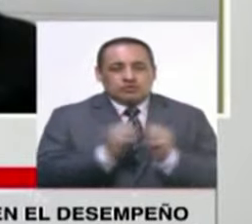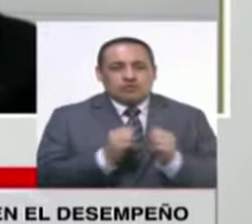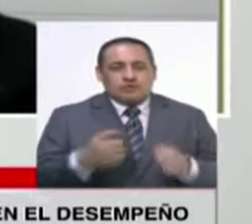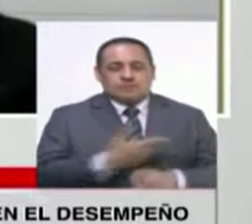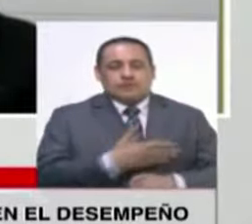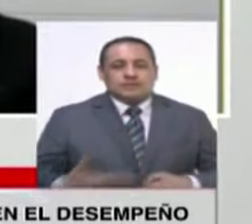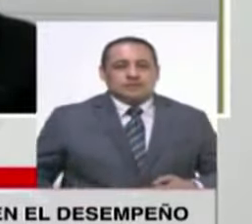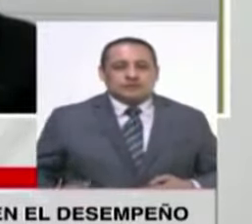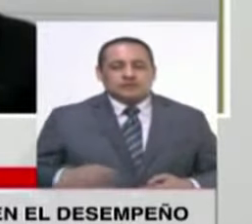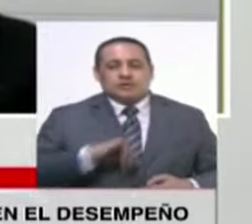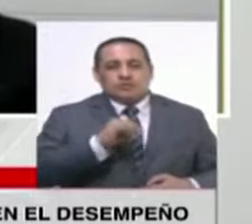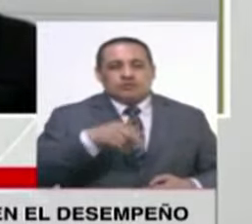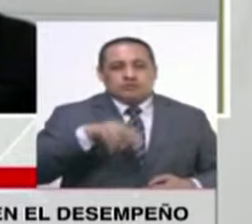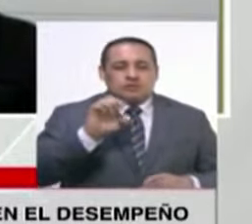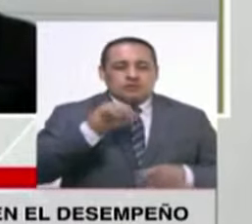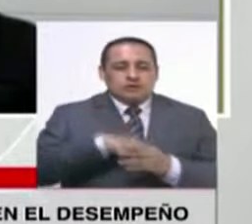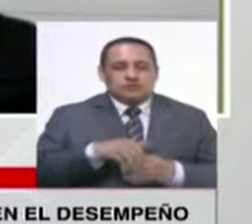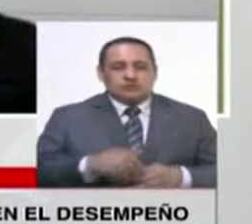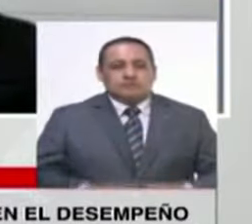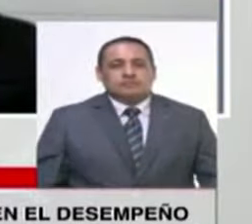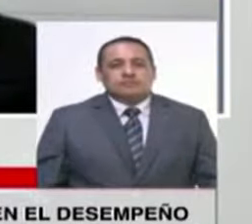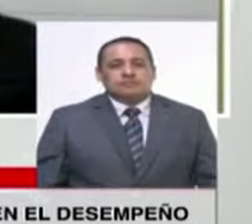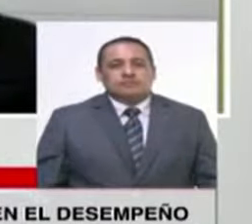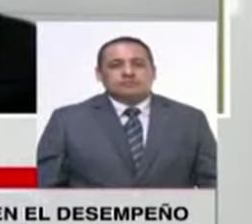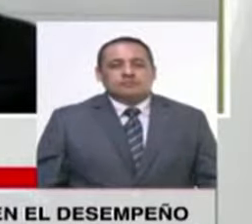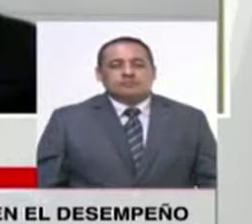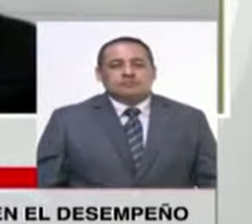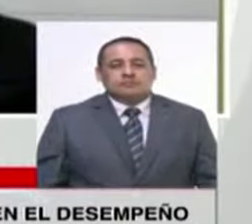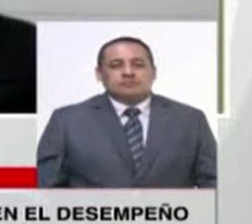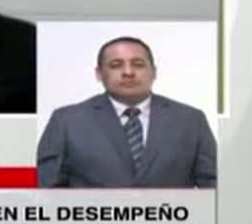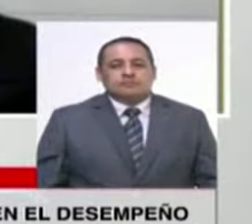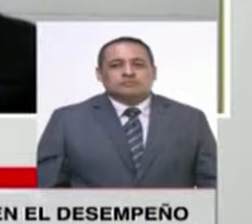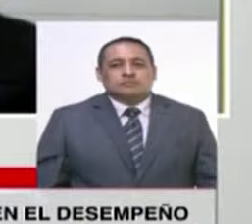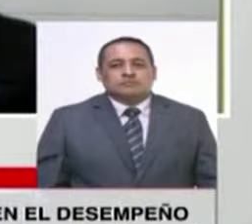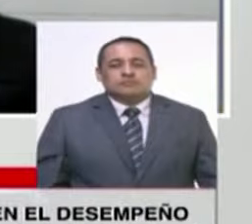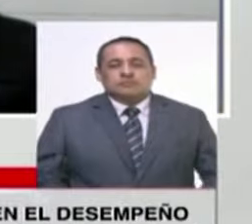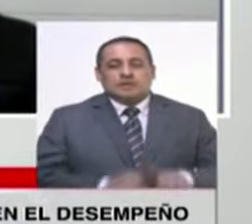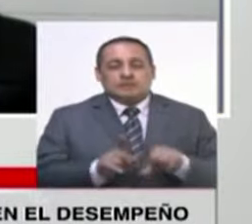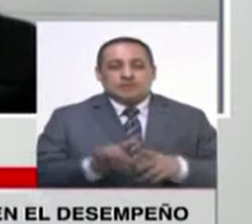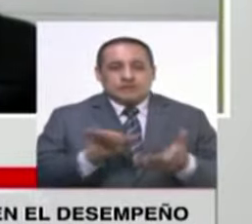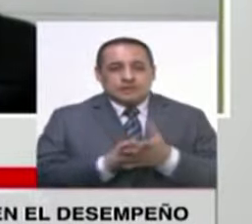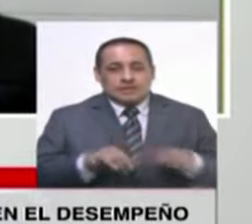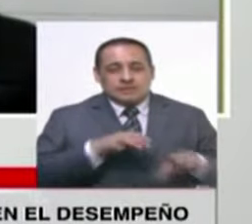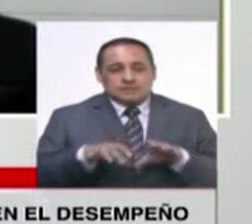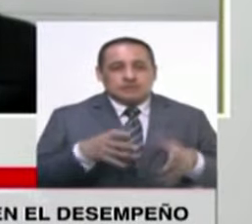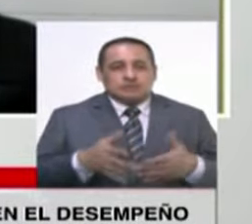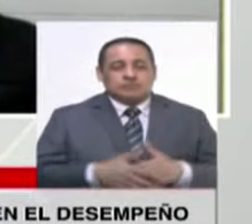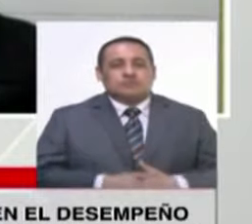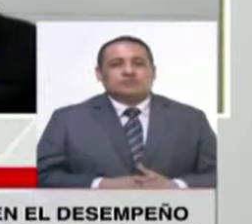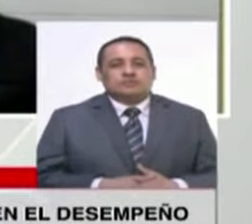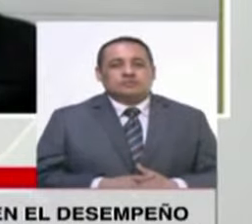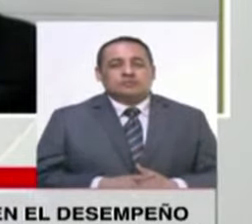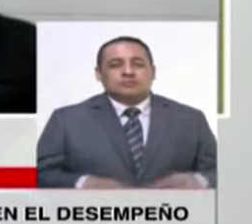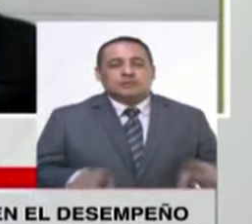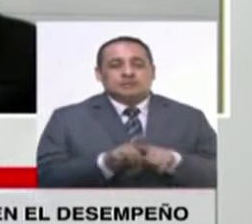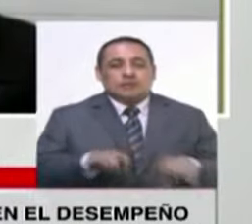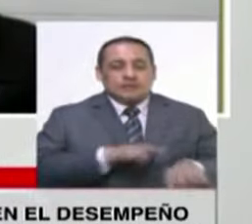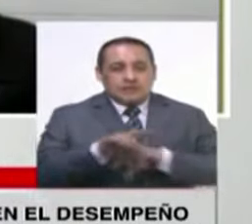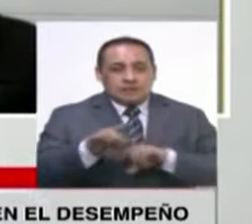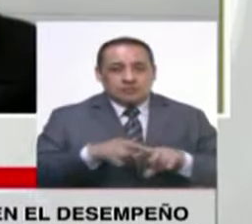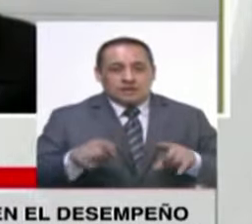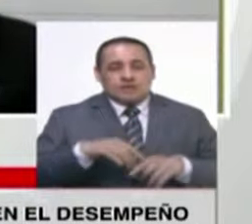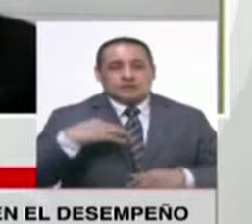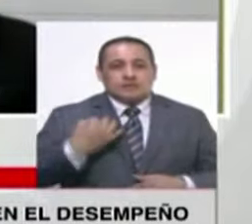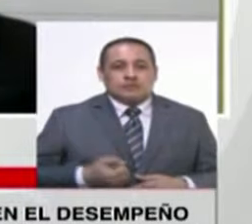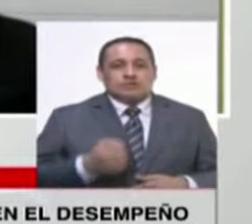el presidente del Jurado Nacional de Elecciones. Y también que le hicieron el fraude a la